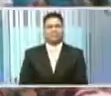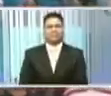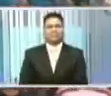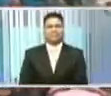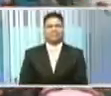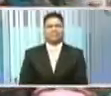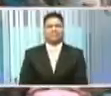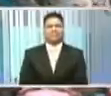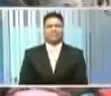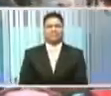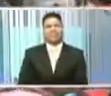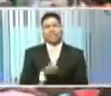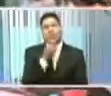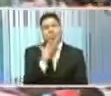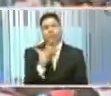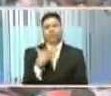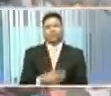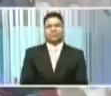Y bueno,